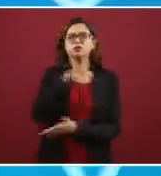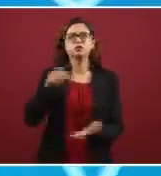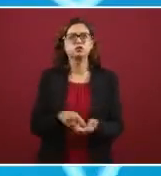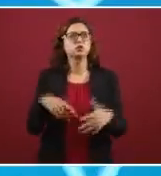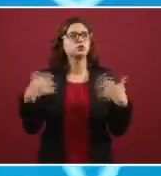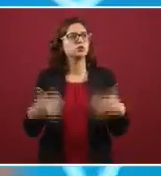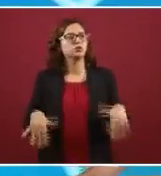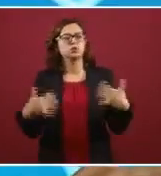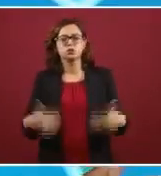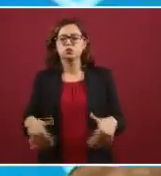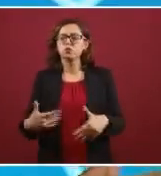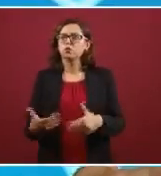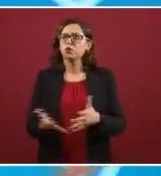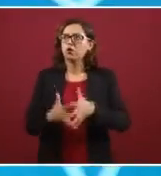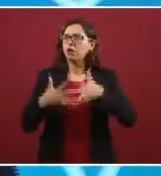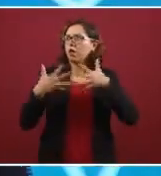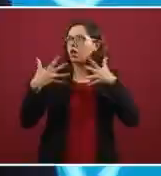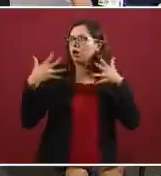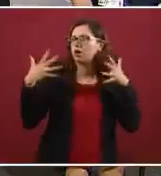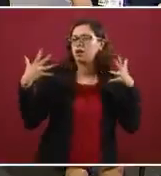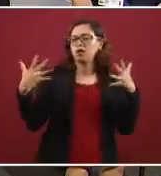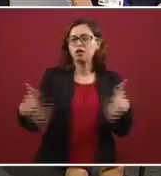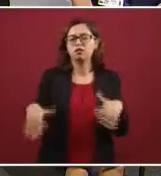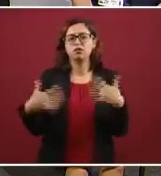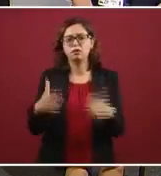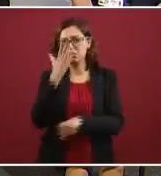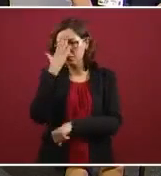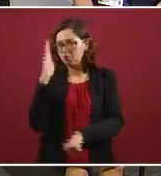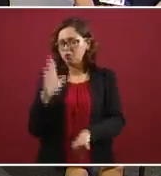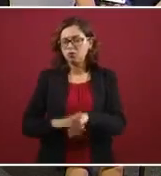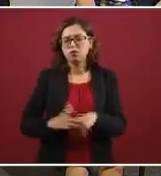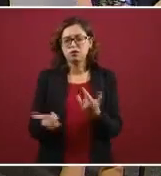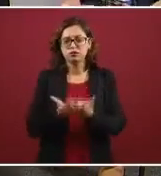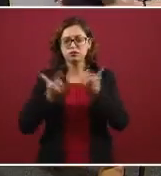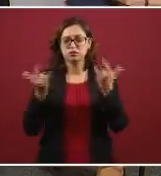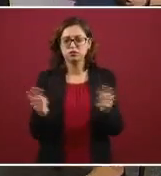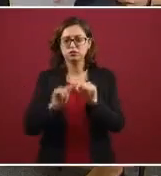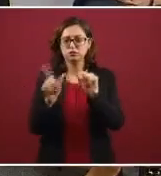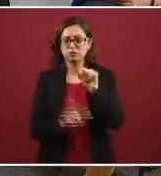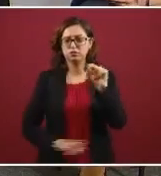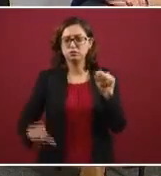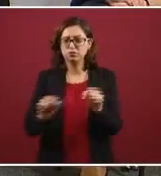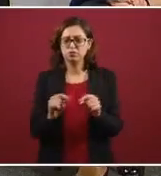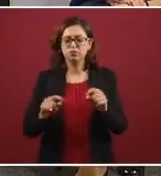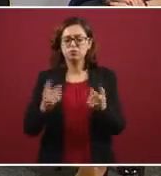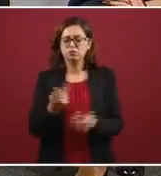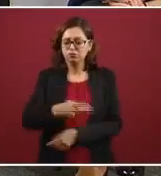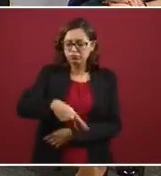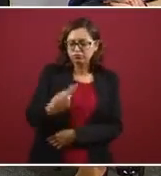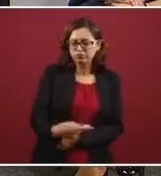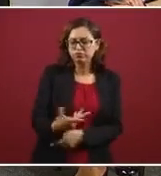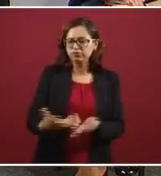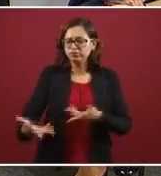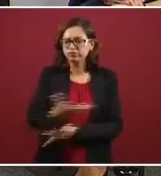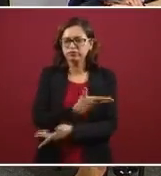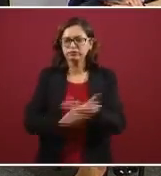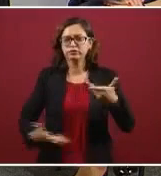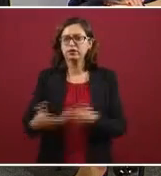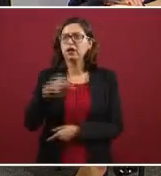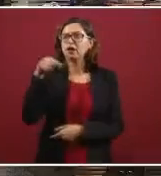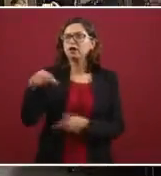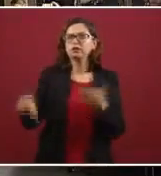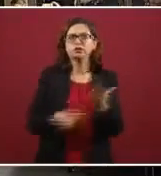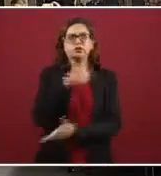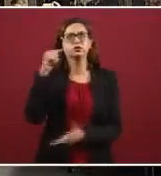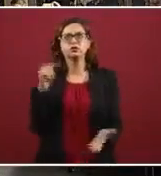centenario, que es pieza enorme de la historia de este país y de la patria que compartimos. Estas paredes